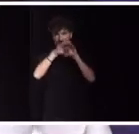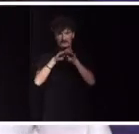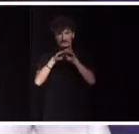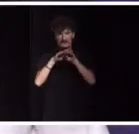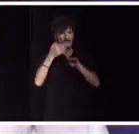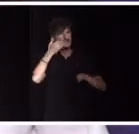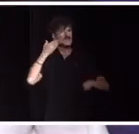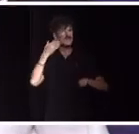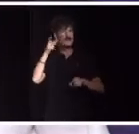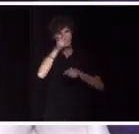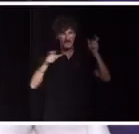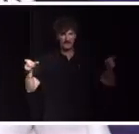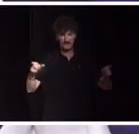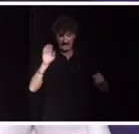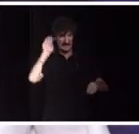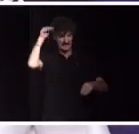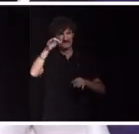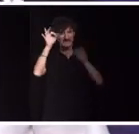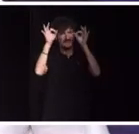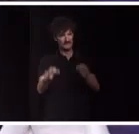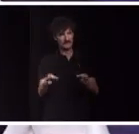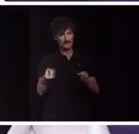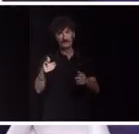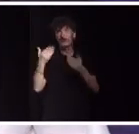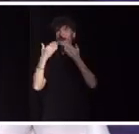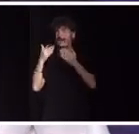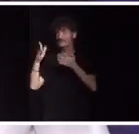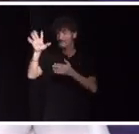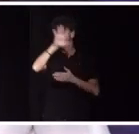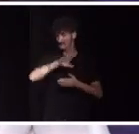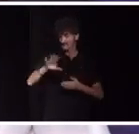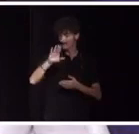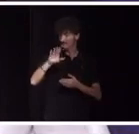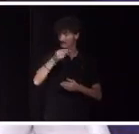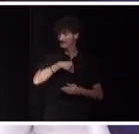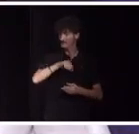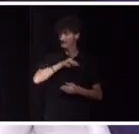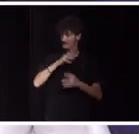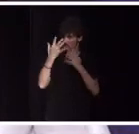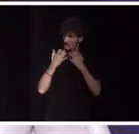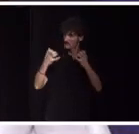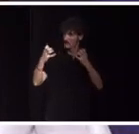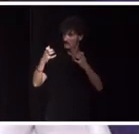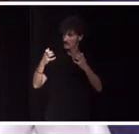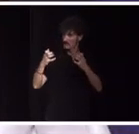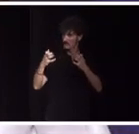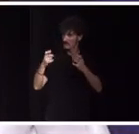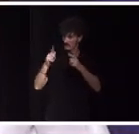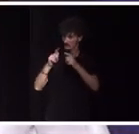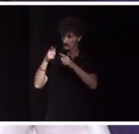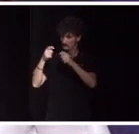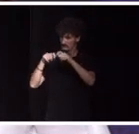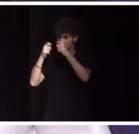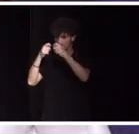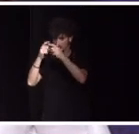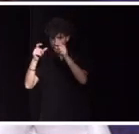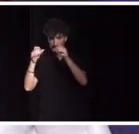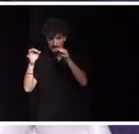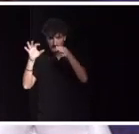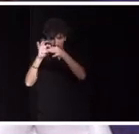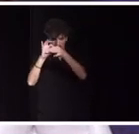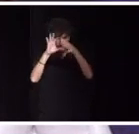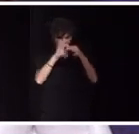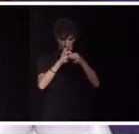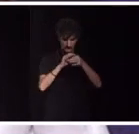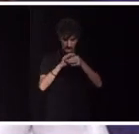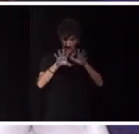la República. Y le agradecemos a nuestro pueblo que ya haya traído muchos trocitos de esa República y